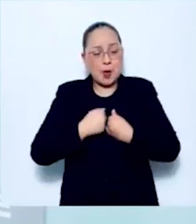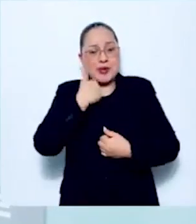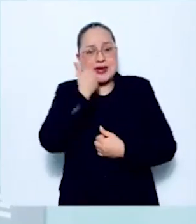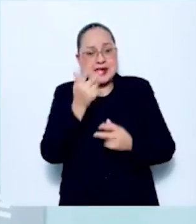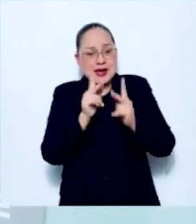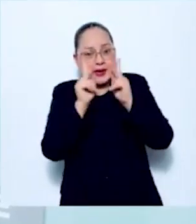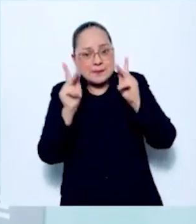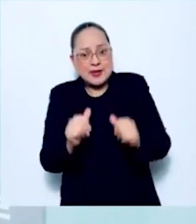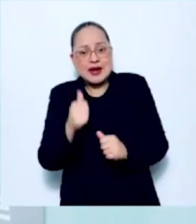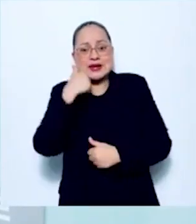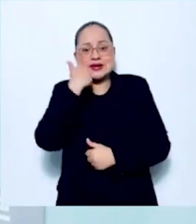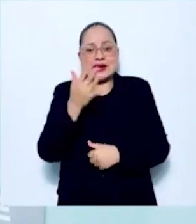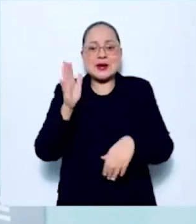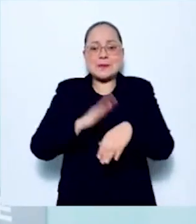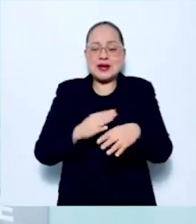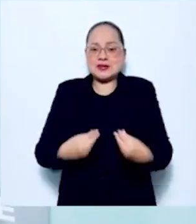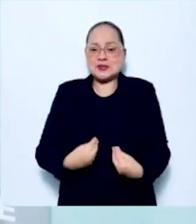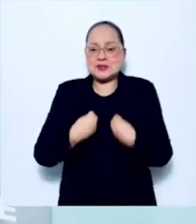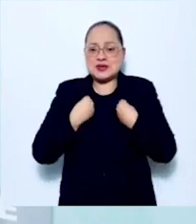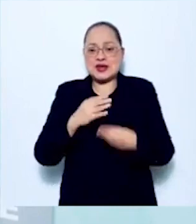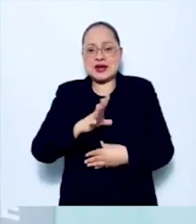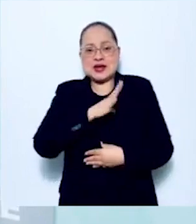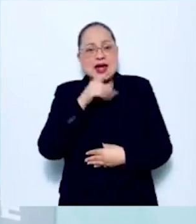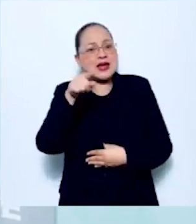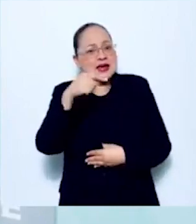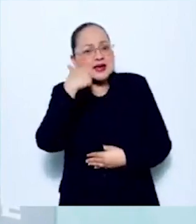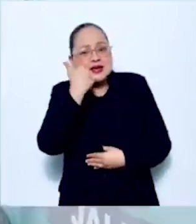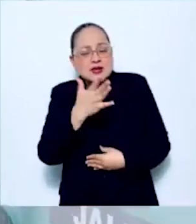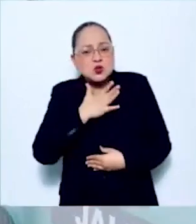la paz, que quiere mejor calidad de vida, que quiere